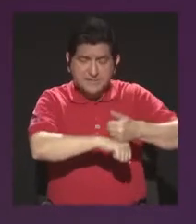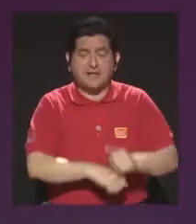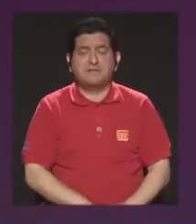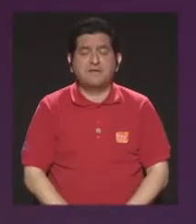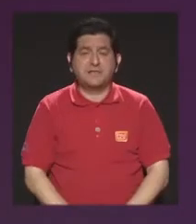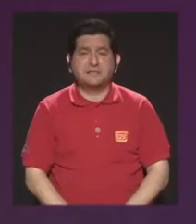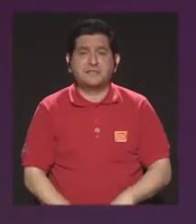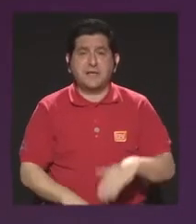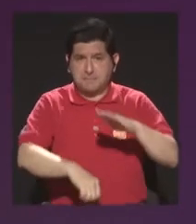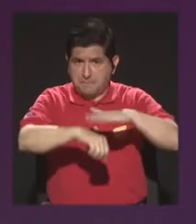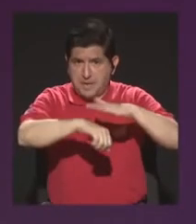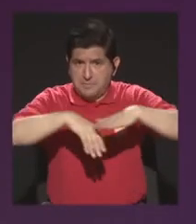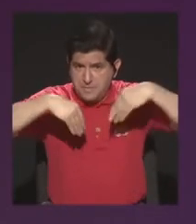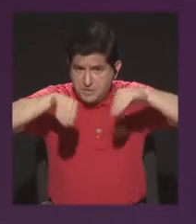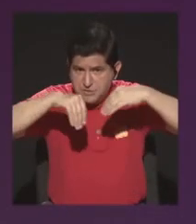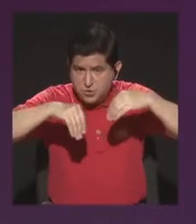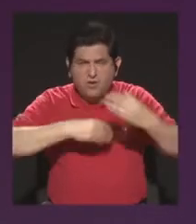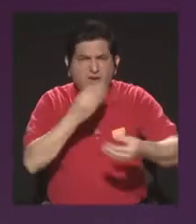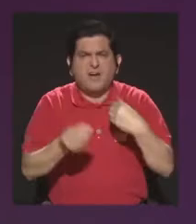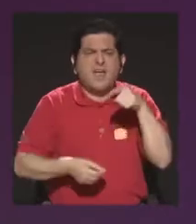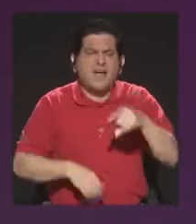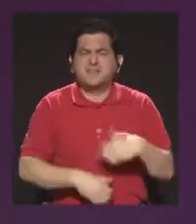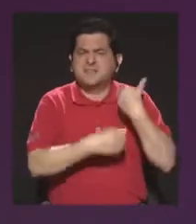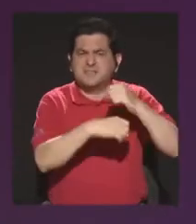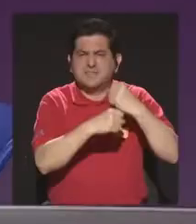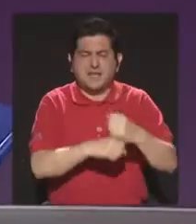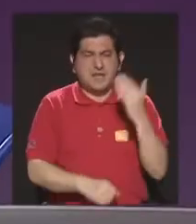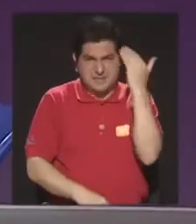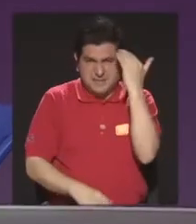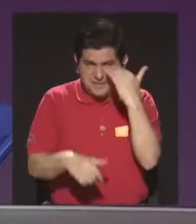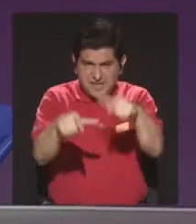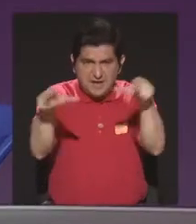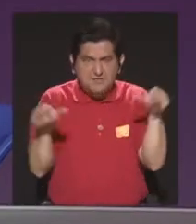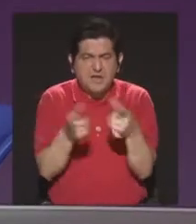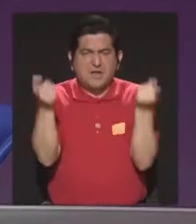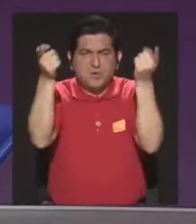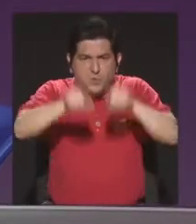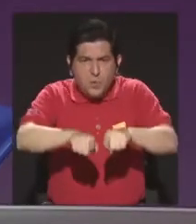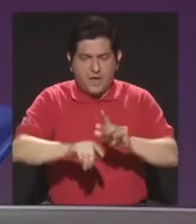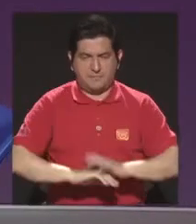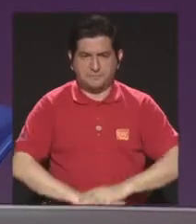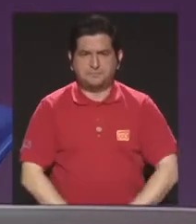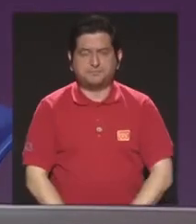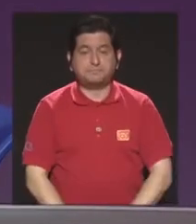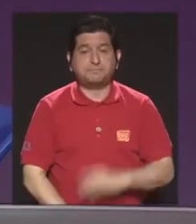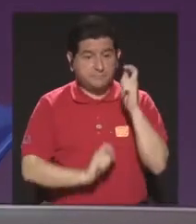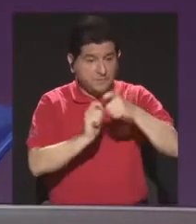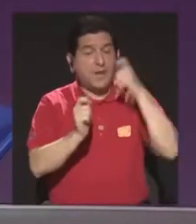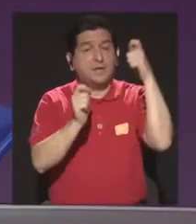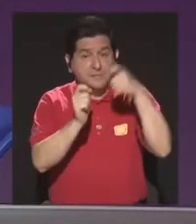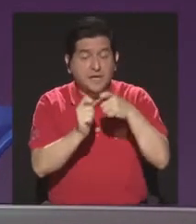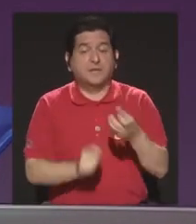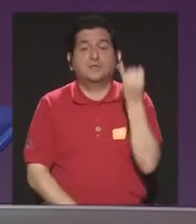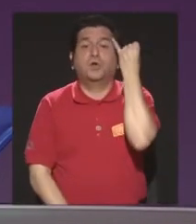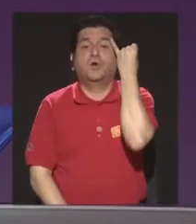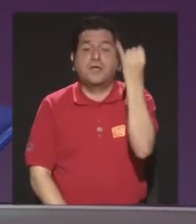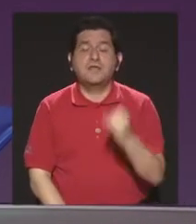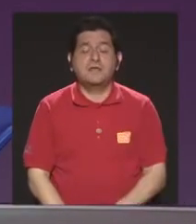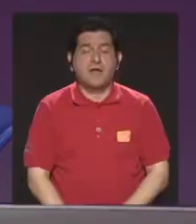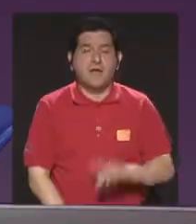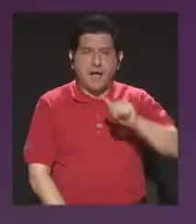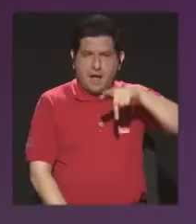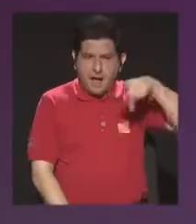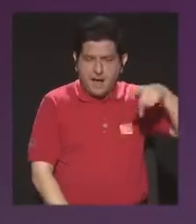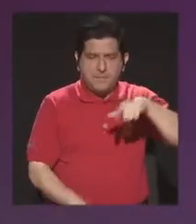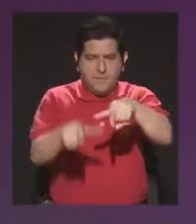puede hacer la municipalidad, por ejemplo, si es en un determinado lugar donde esto está ocurriendo? Exacto, digamos, la idea de la aplicación